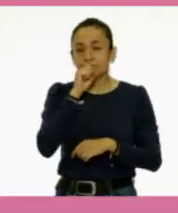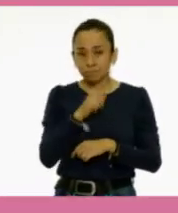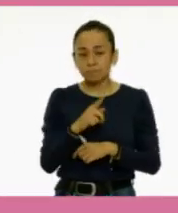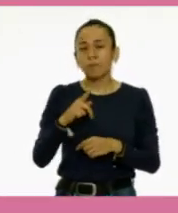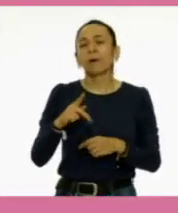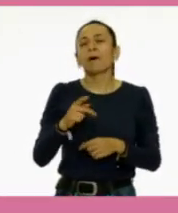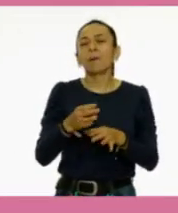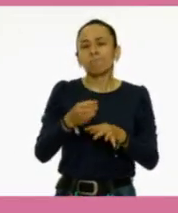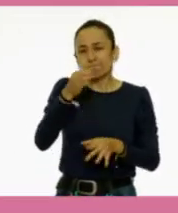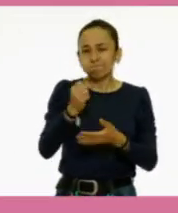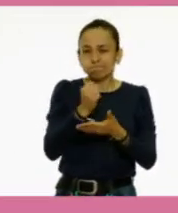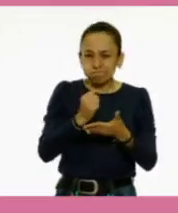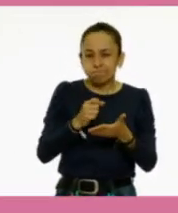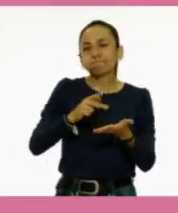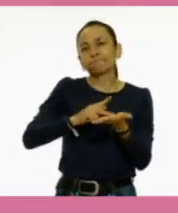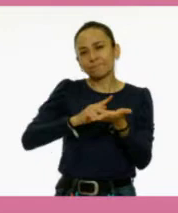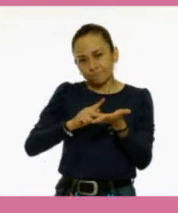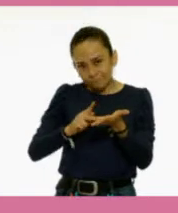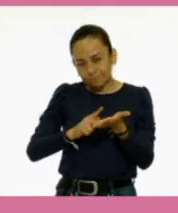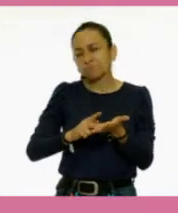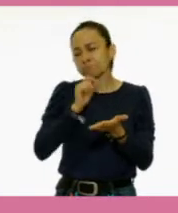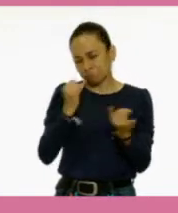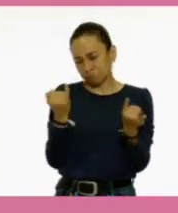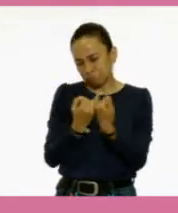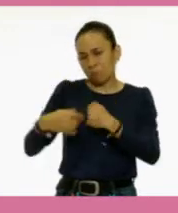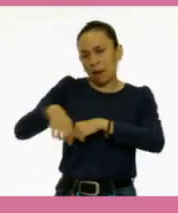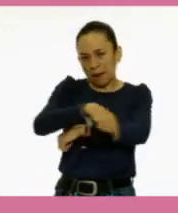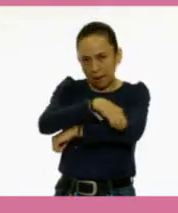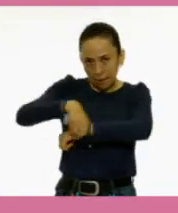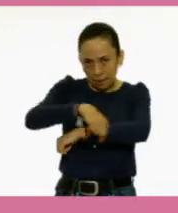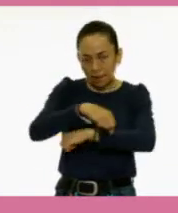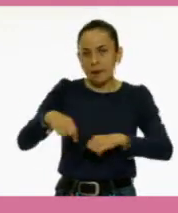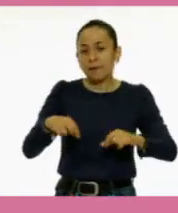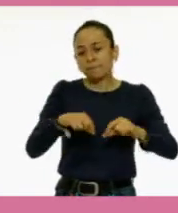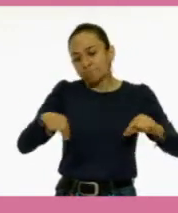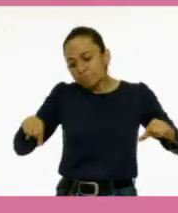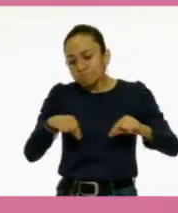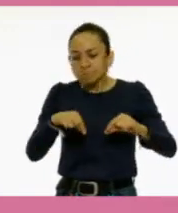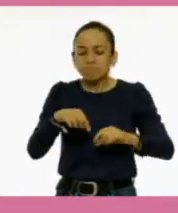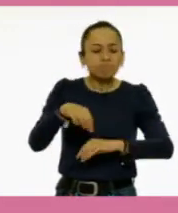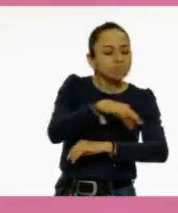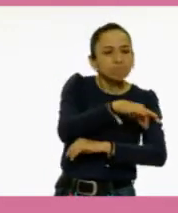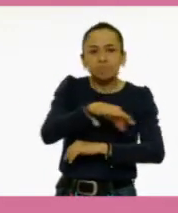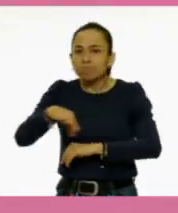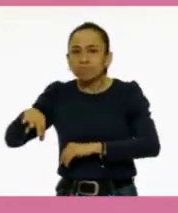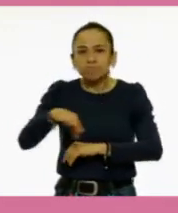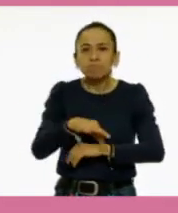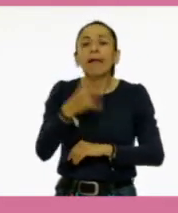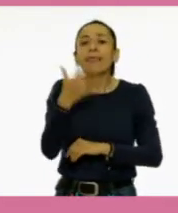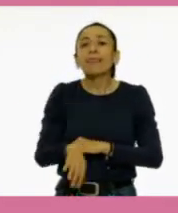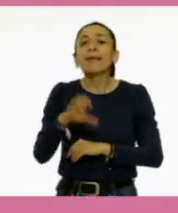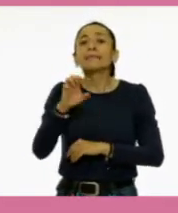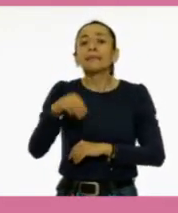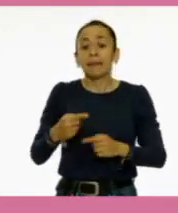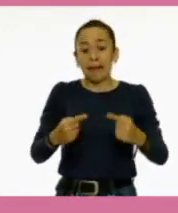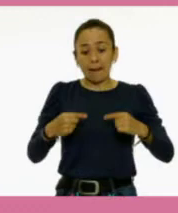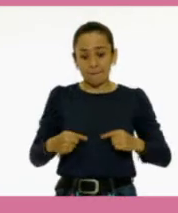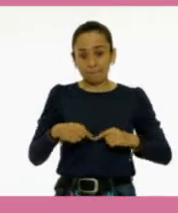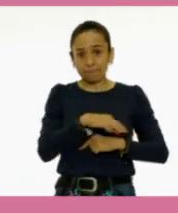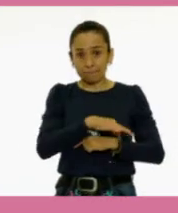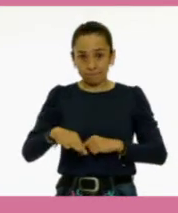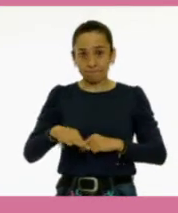el plumón o la pluma y con ayuda de la regla 10 centímetros de largo, partiendo de abajo hacia